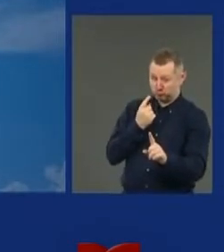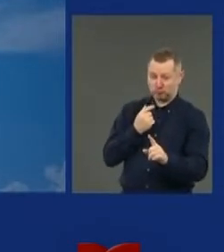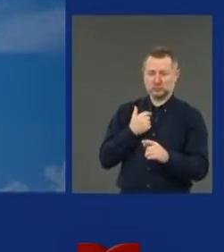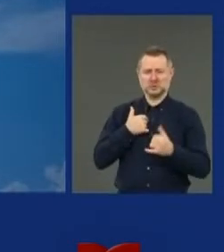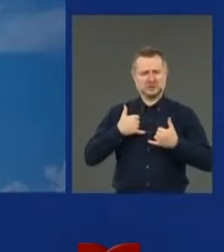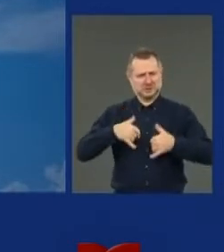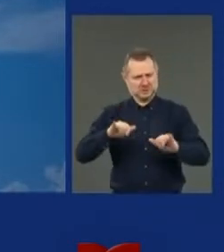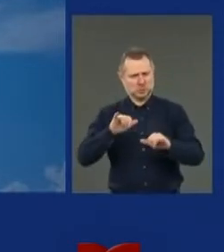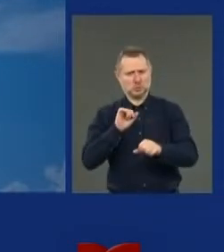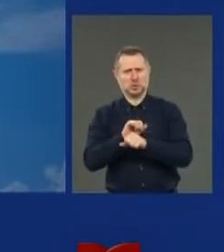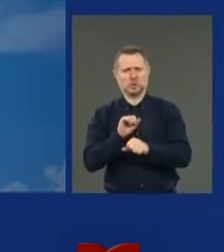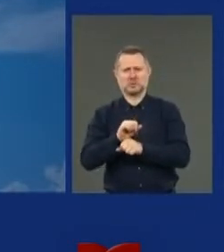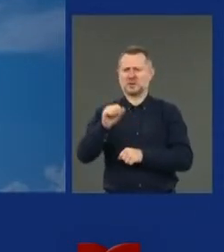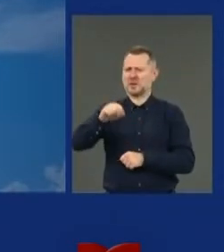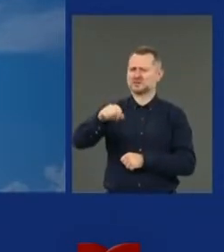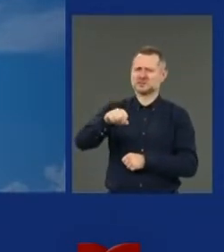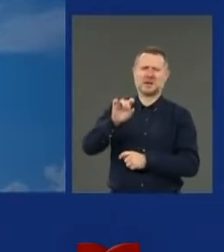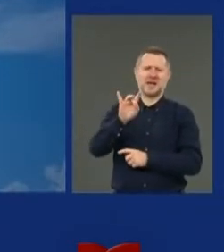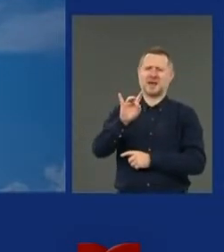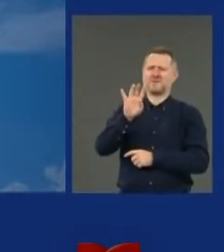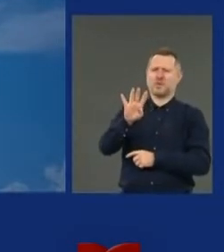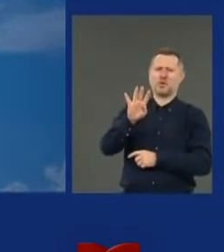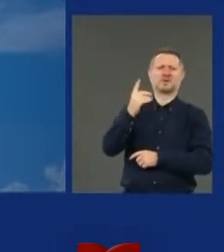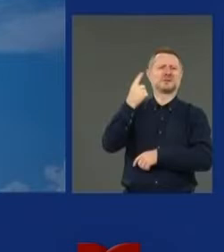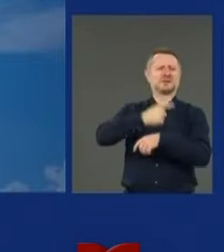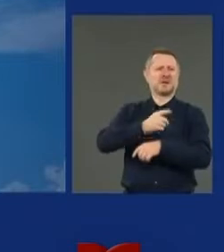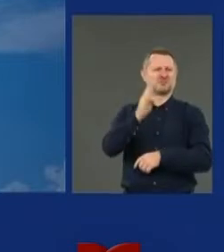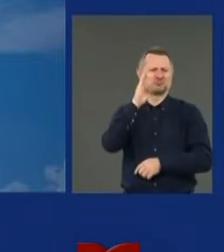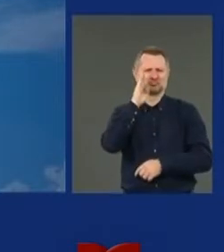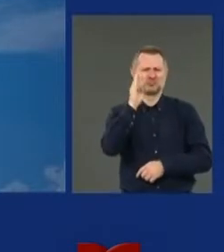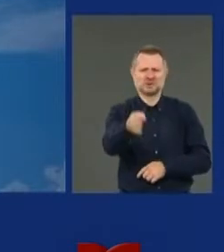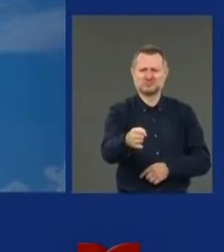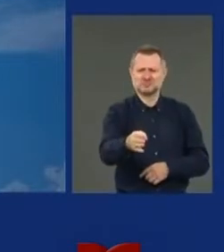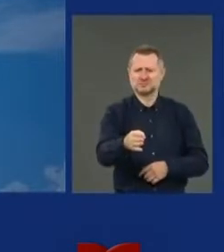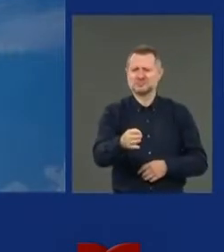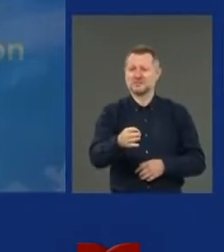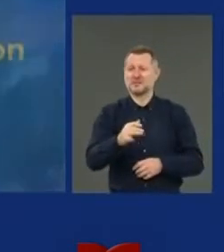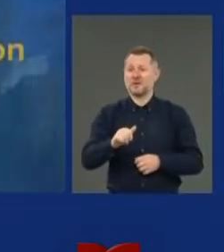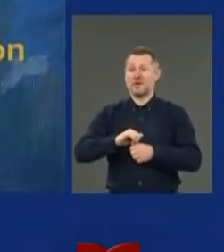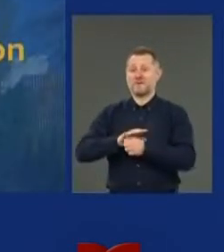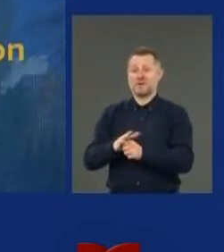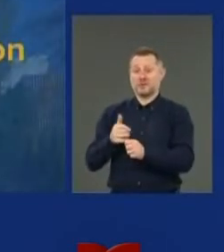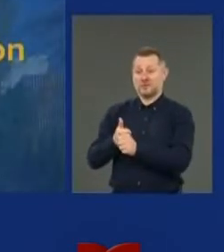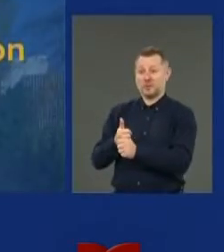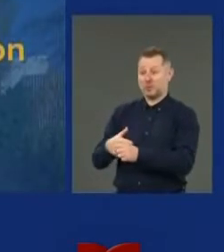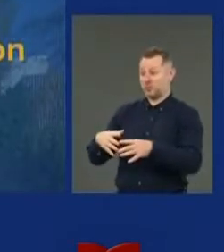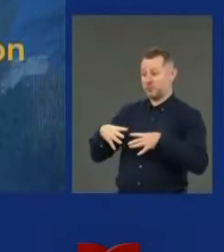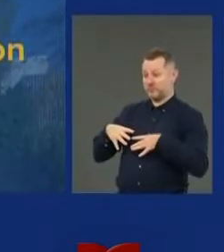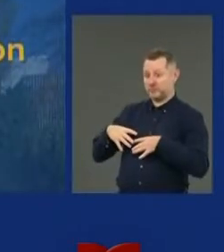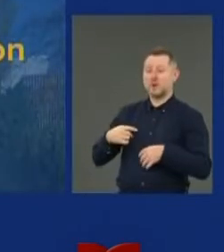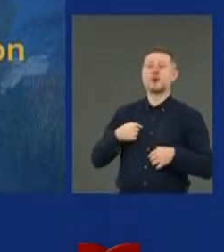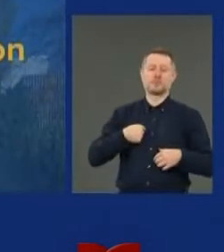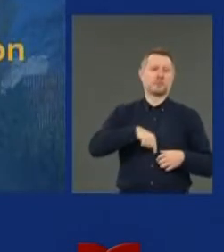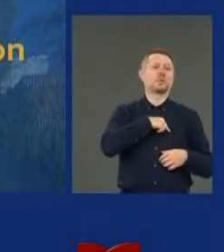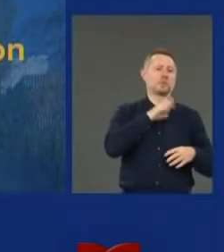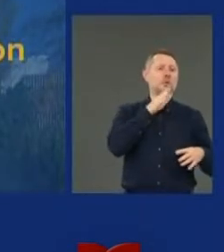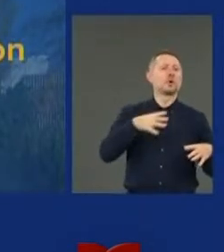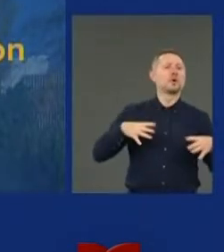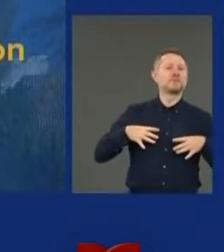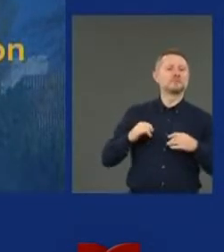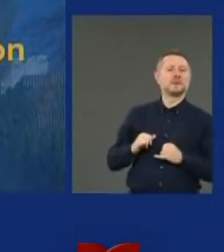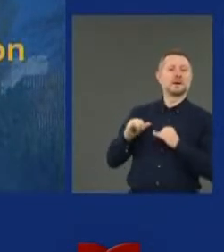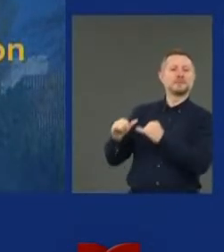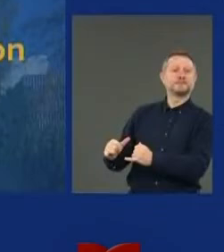Pero están trabajando, sí, 84 días corridos. Cuando el coronavirus tenga un día libre, yo voy a tomarme un día